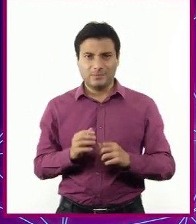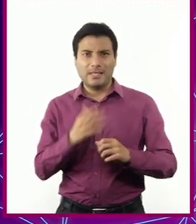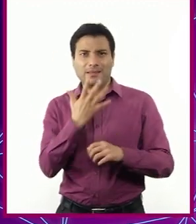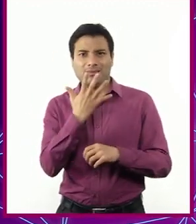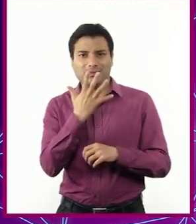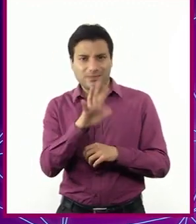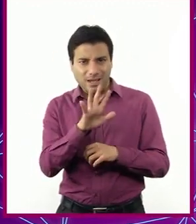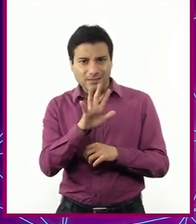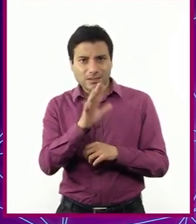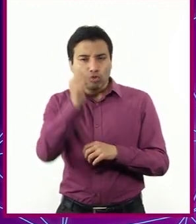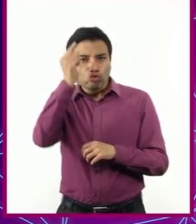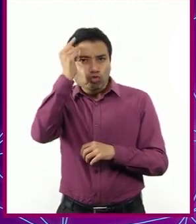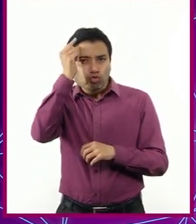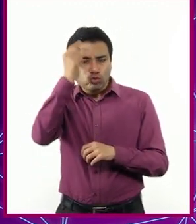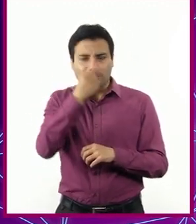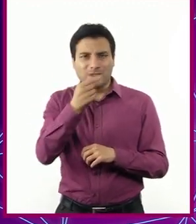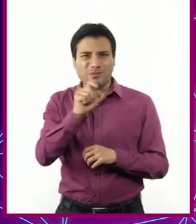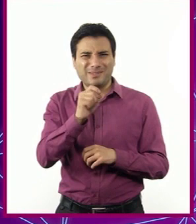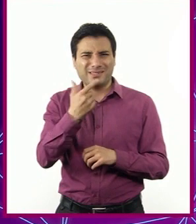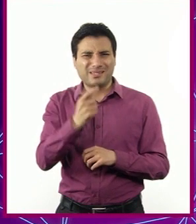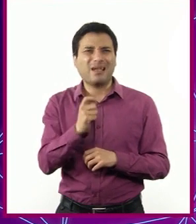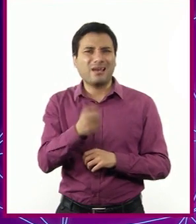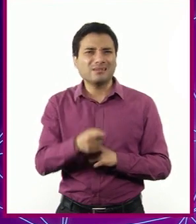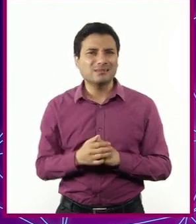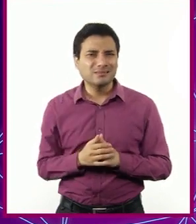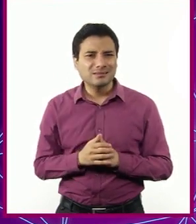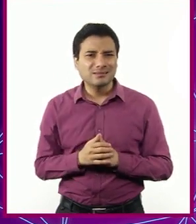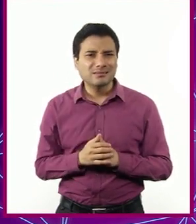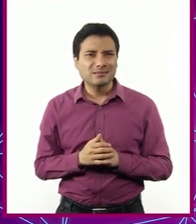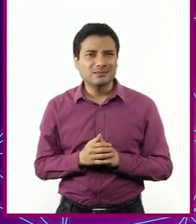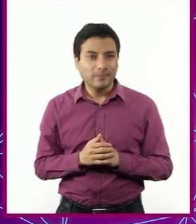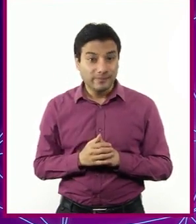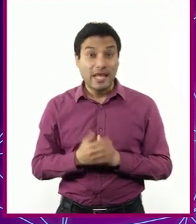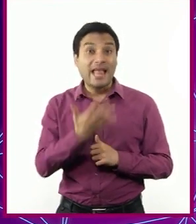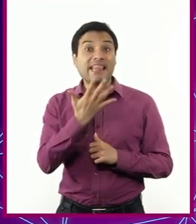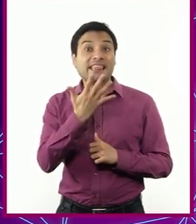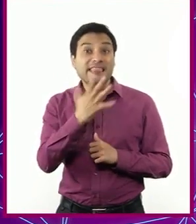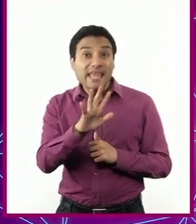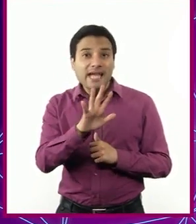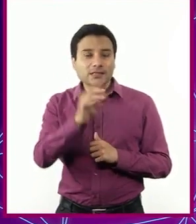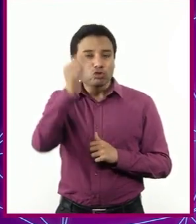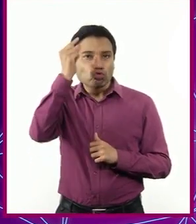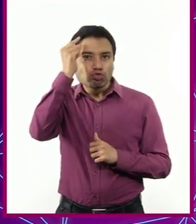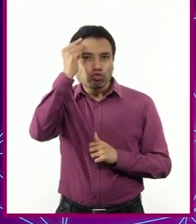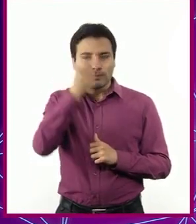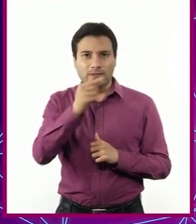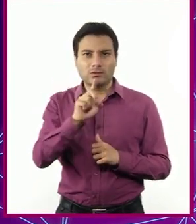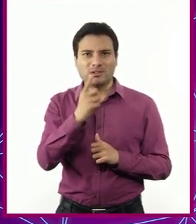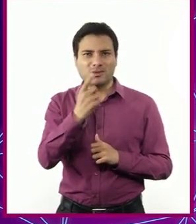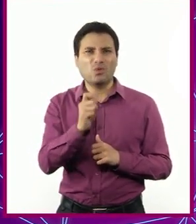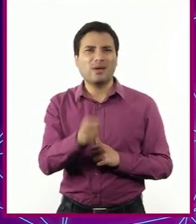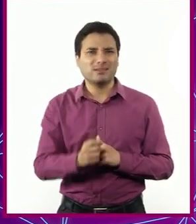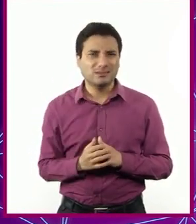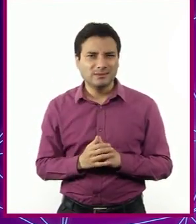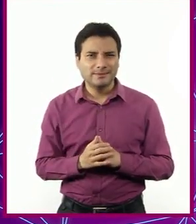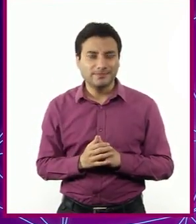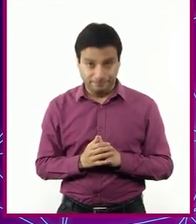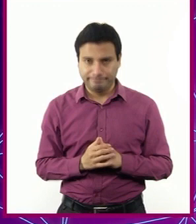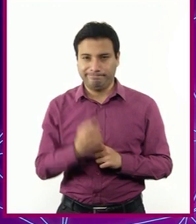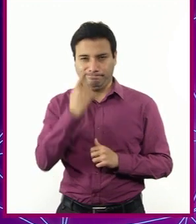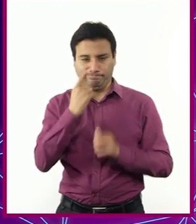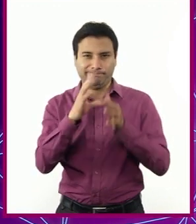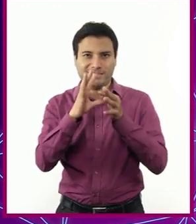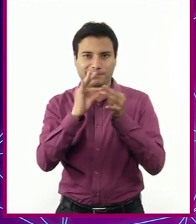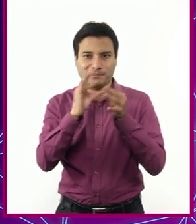negativo? ¿O qué significa 10 elevado a la 31 negativo? Para responder las